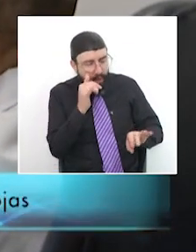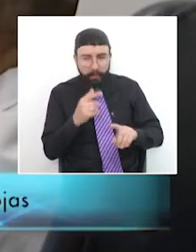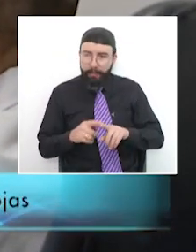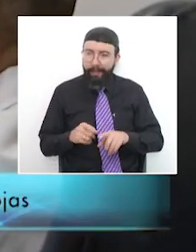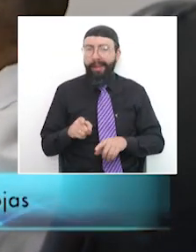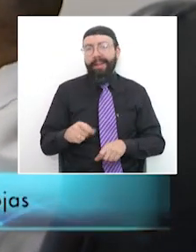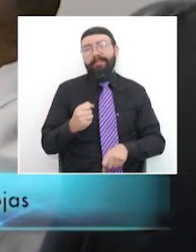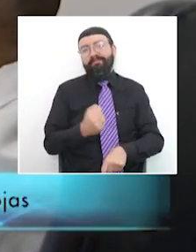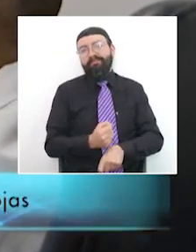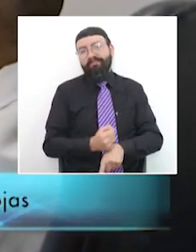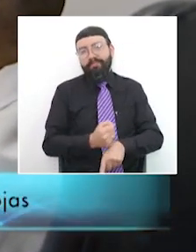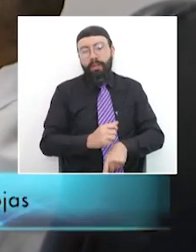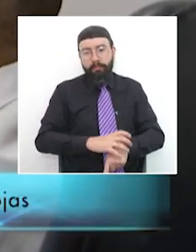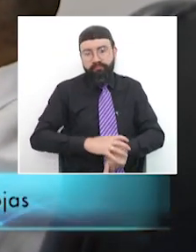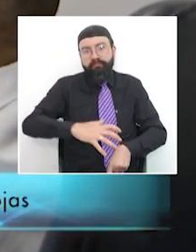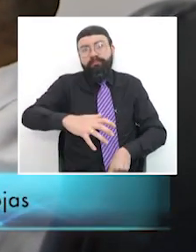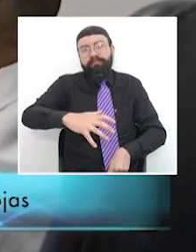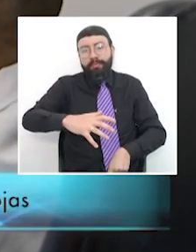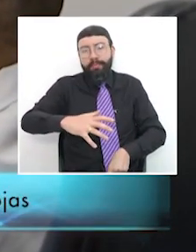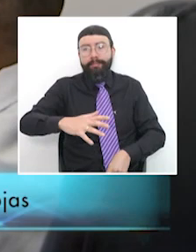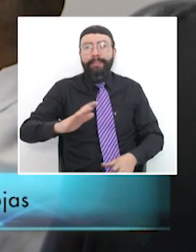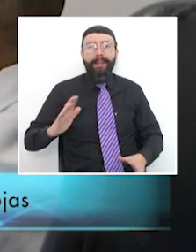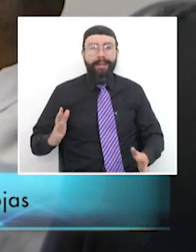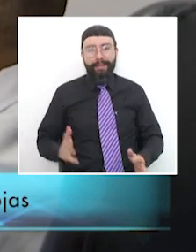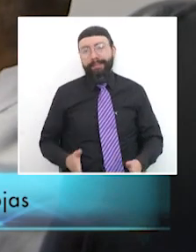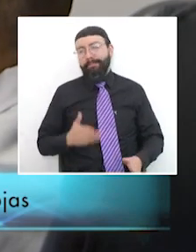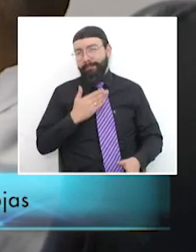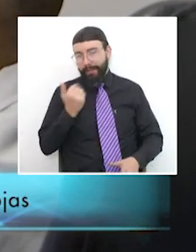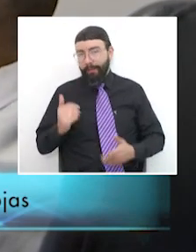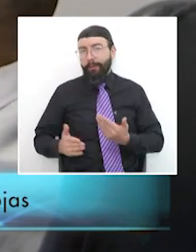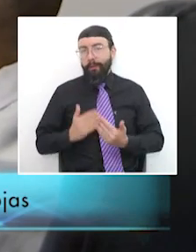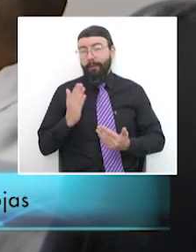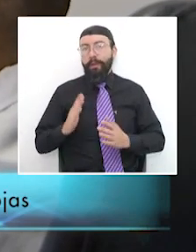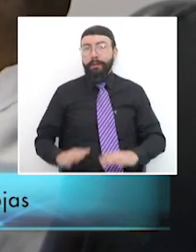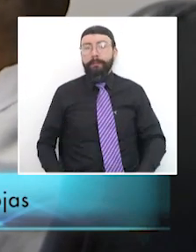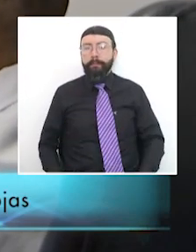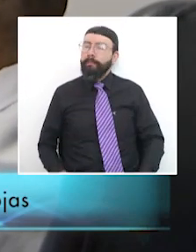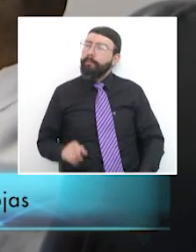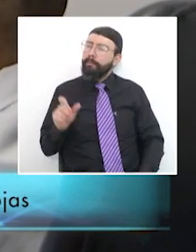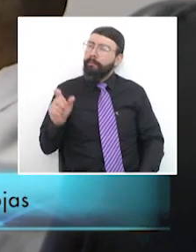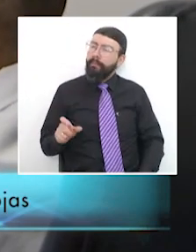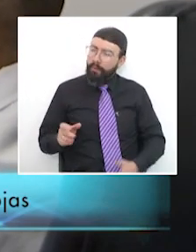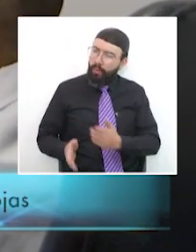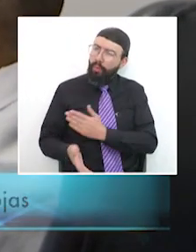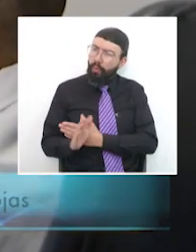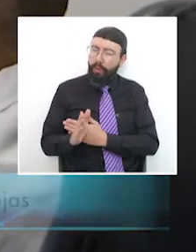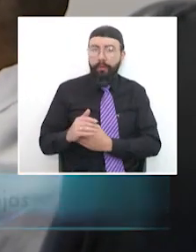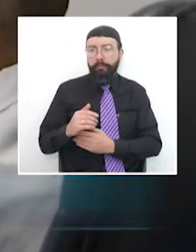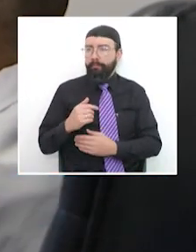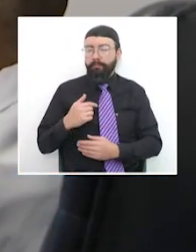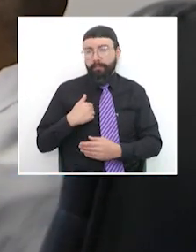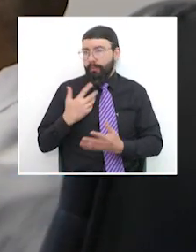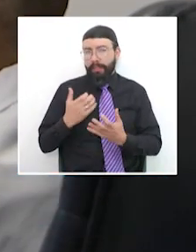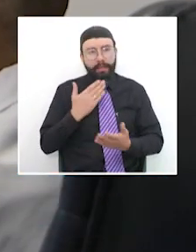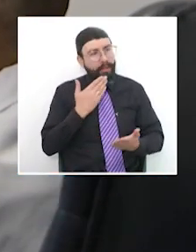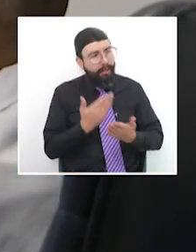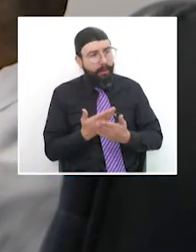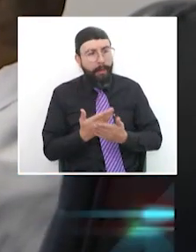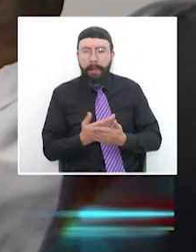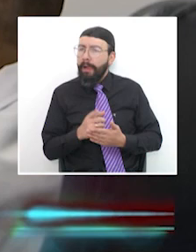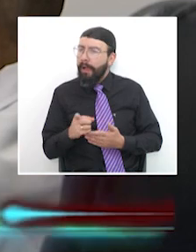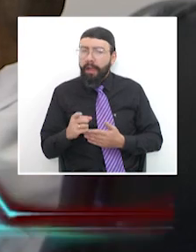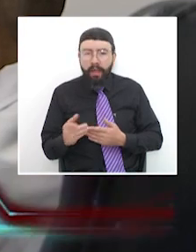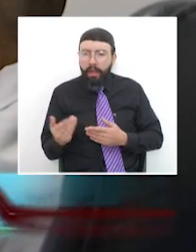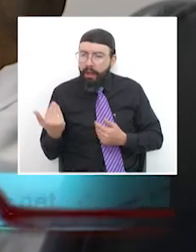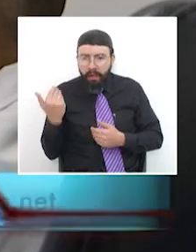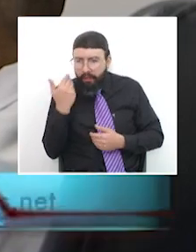intestino. Un ejemplo mejor no puede ser. Doctor Mauricio, mientras sigue con el examen, quiero agradecerle. No le encuentra patología,